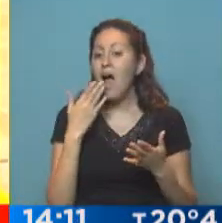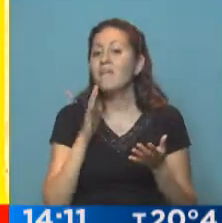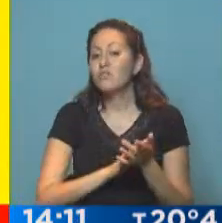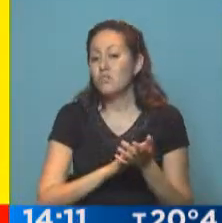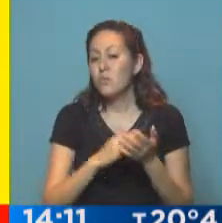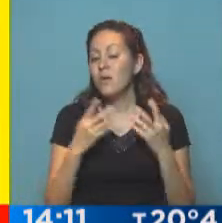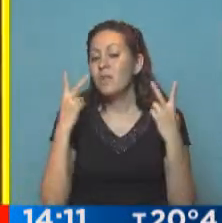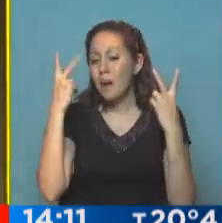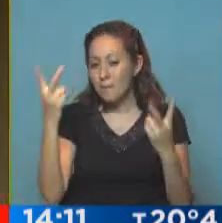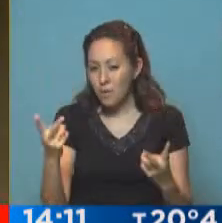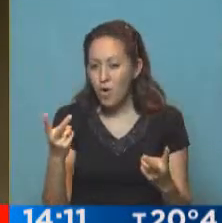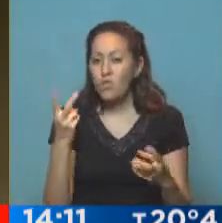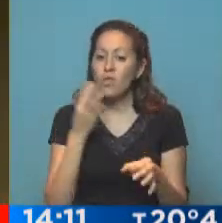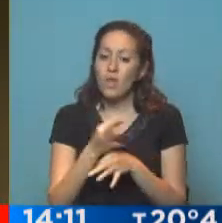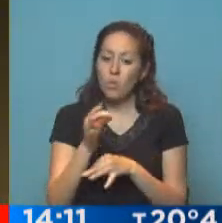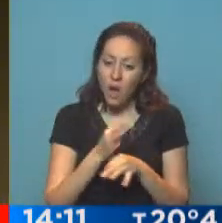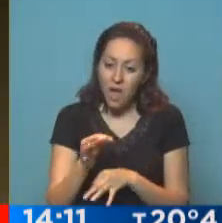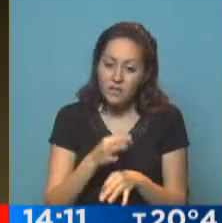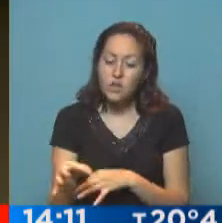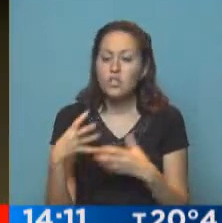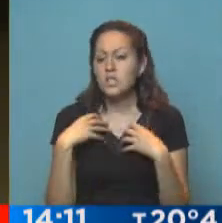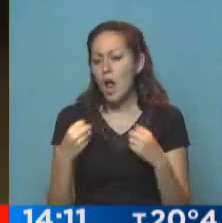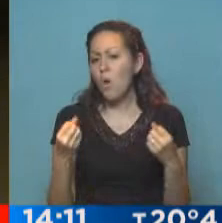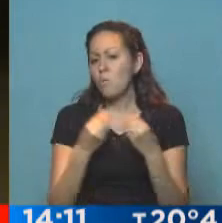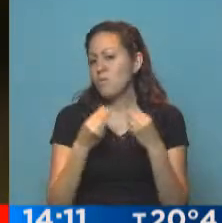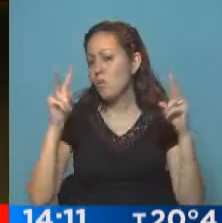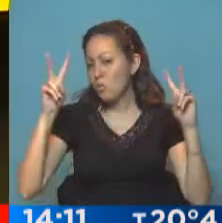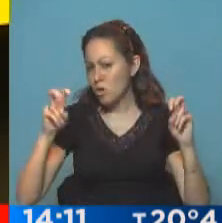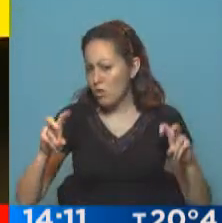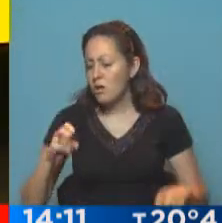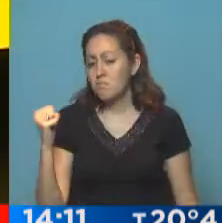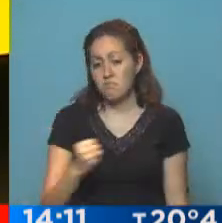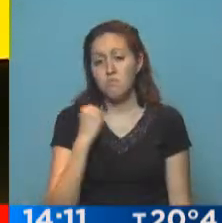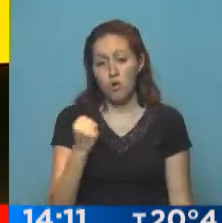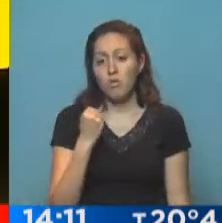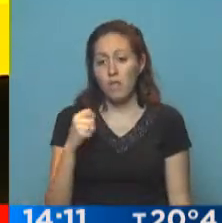me refiero a la educación, me refiero a la salud, me refiero a muchos temas que son importantes para los argentinos.